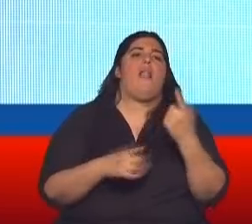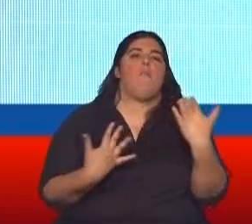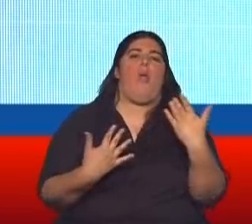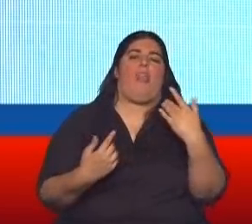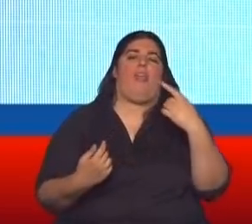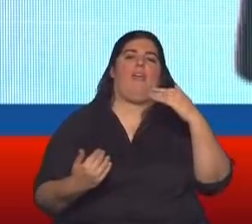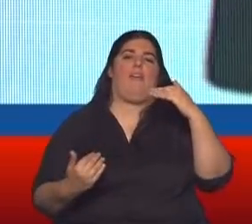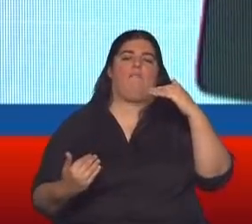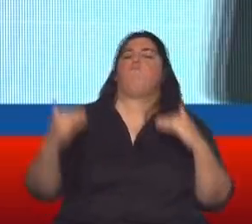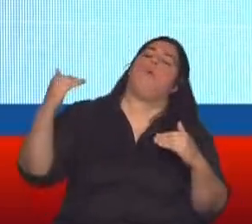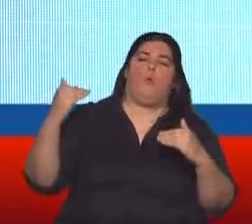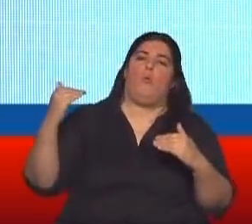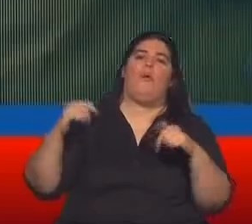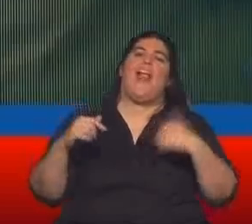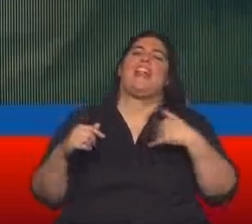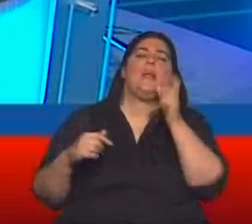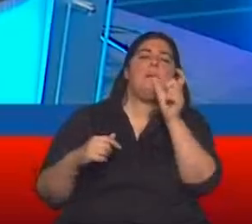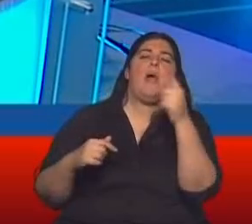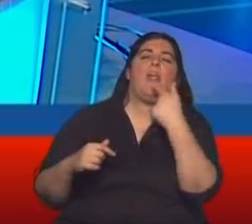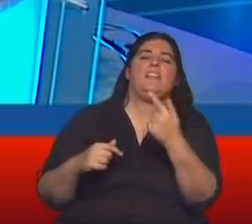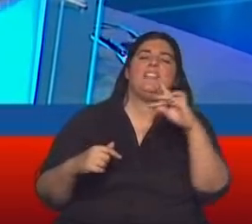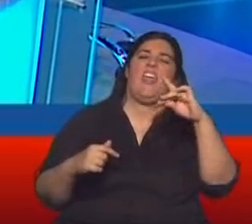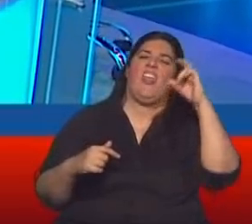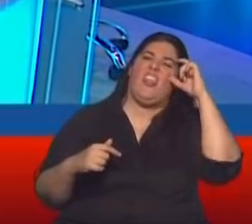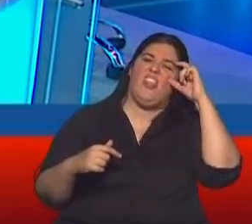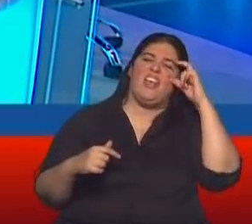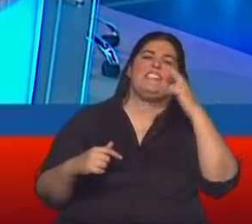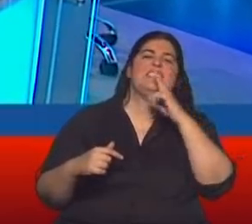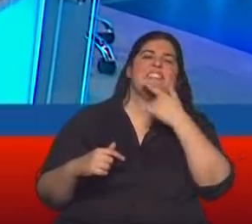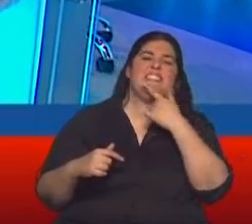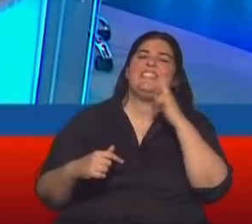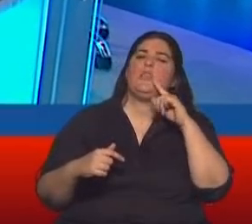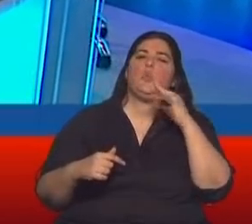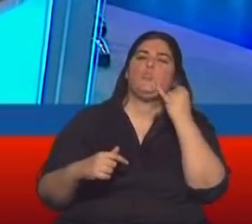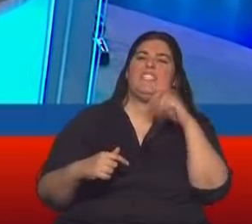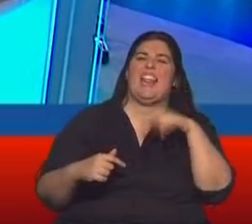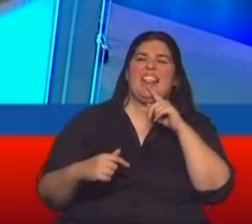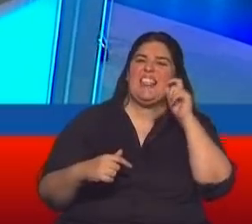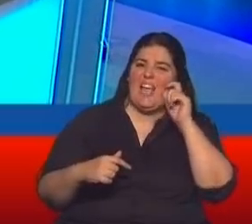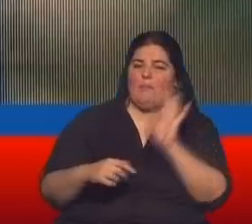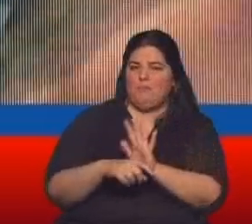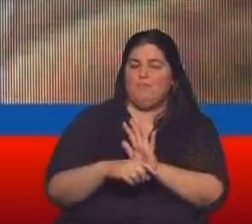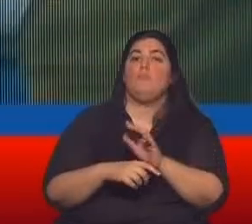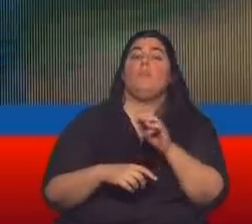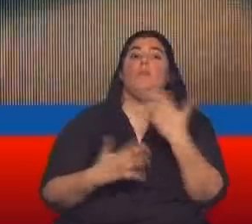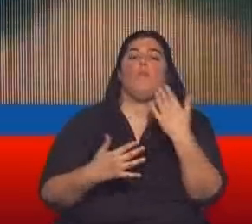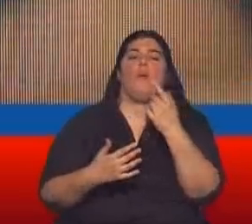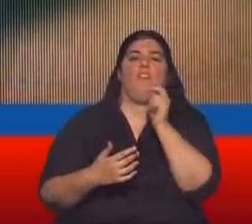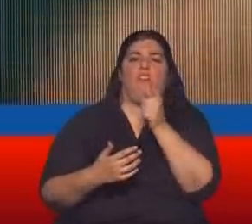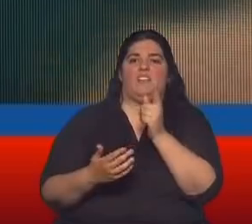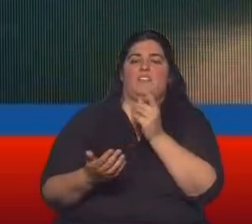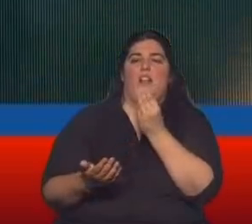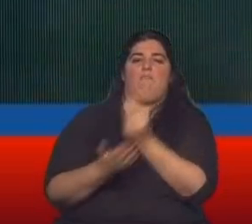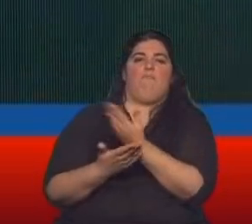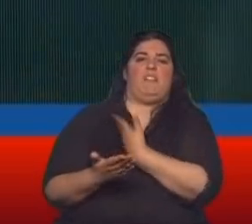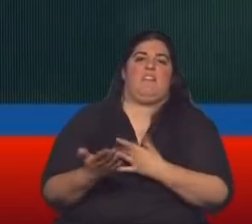o, usemos una palabra de moda en Argentina, destituyentes, porque ahí sí son destituyentes de verdad, digamos, que le permitan remover a los presidentes que fueron elegidos. ¿No? Pasó